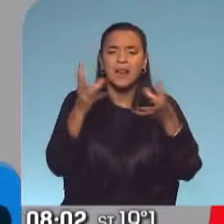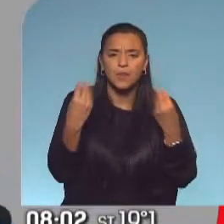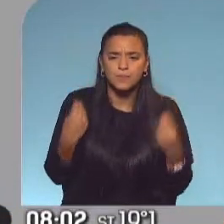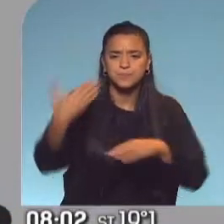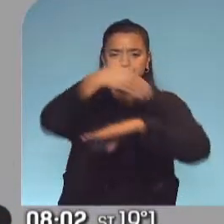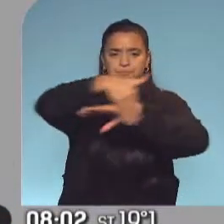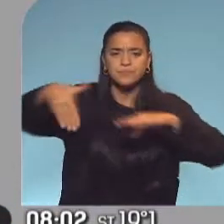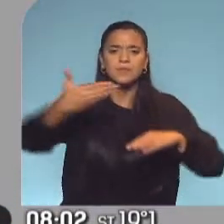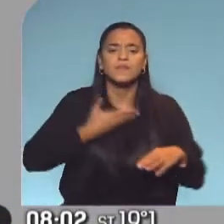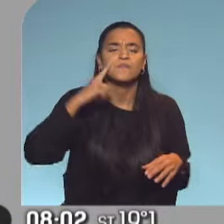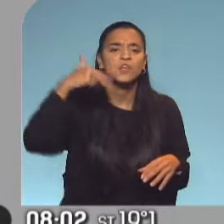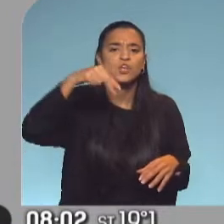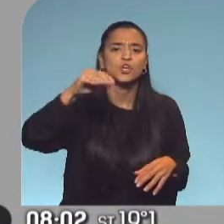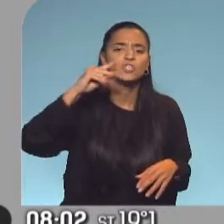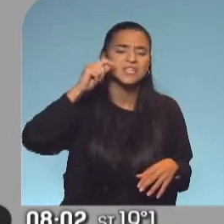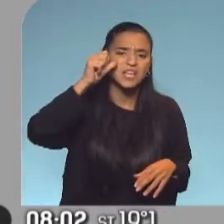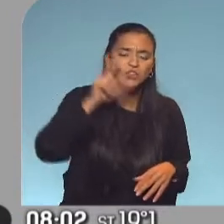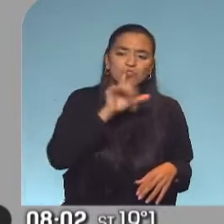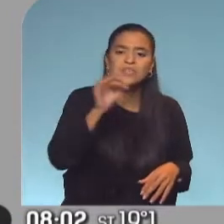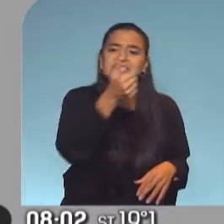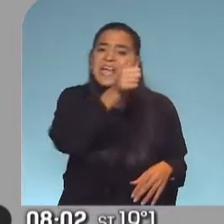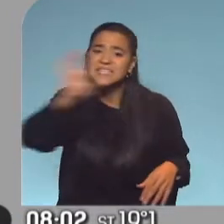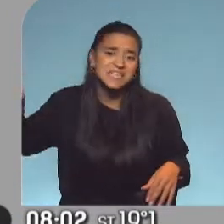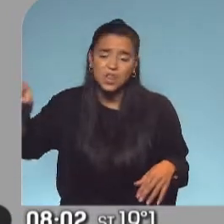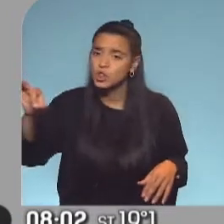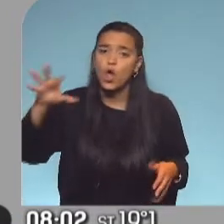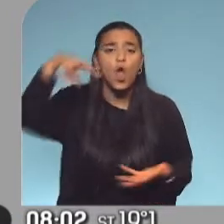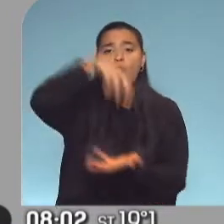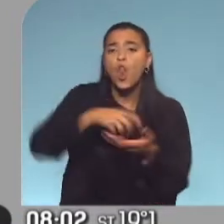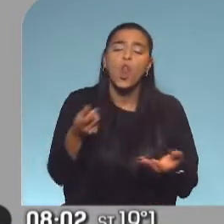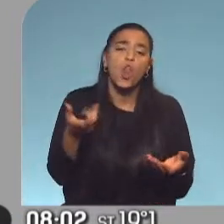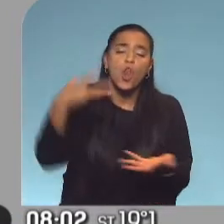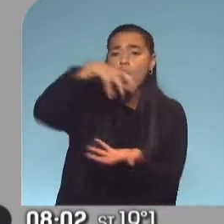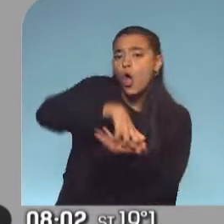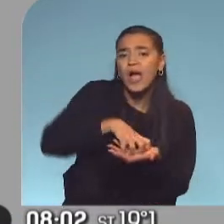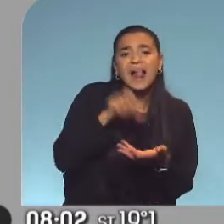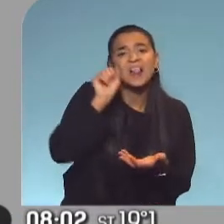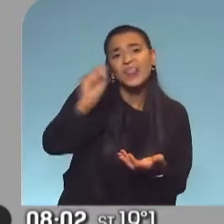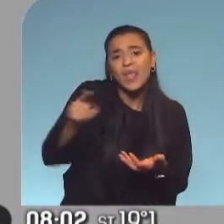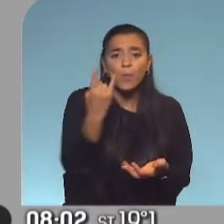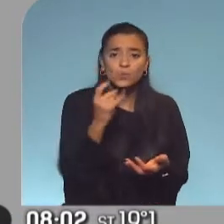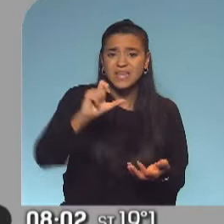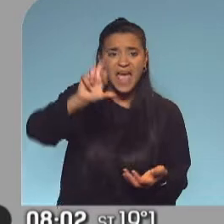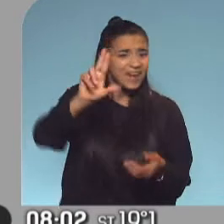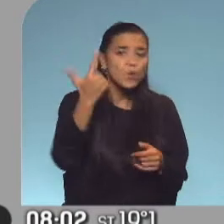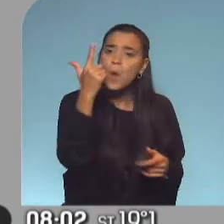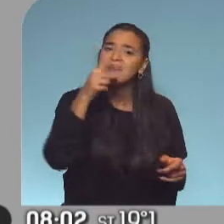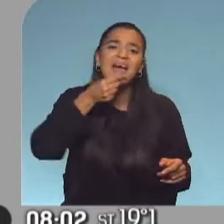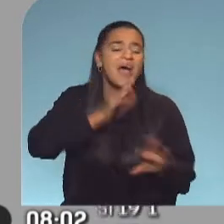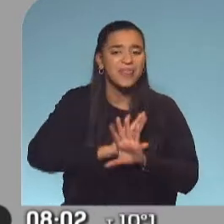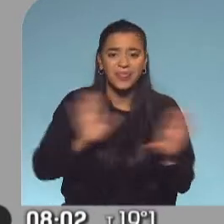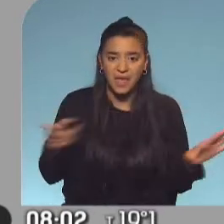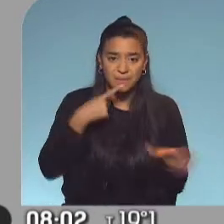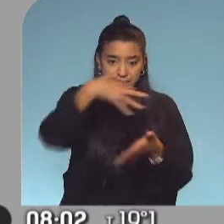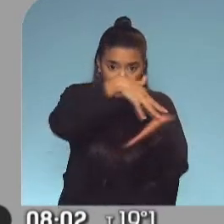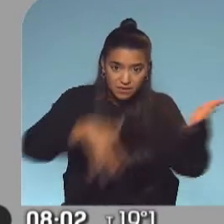calle Finoquieto al 600 no funciona ningún local de la Unión Cívica Radical. Estamos viendo en este momento precisamente el comunicado